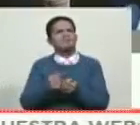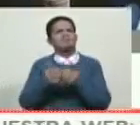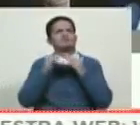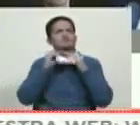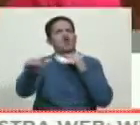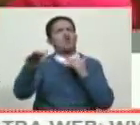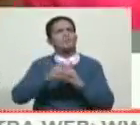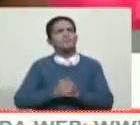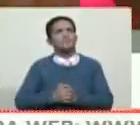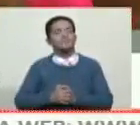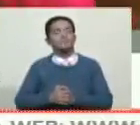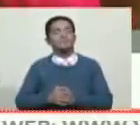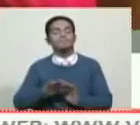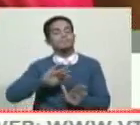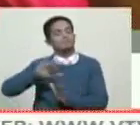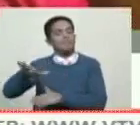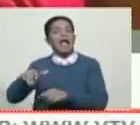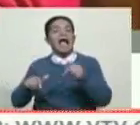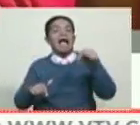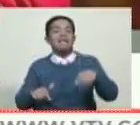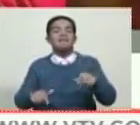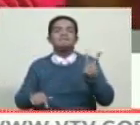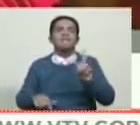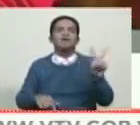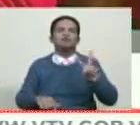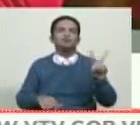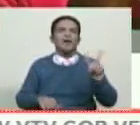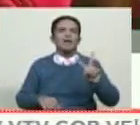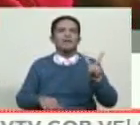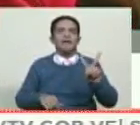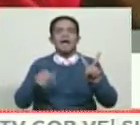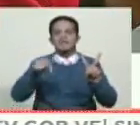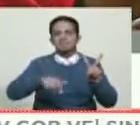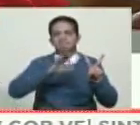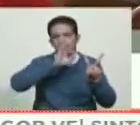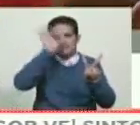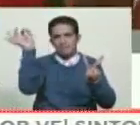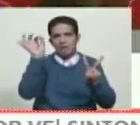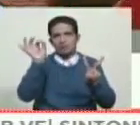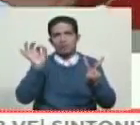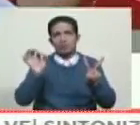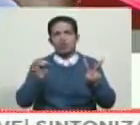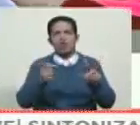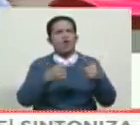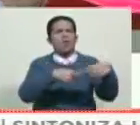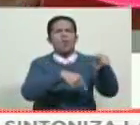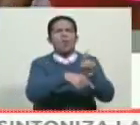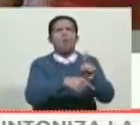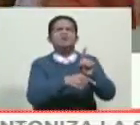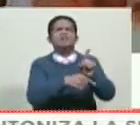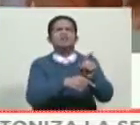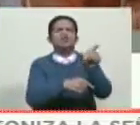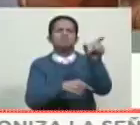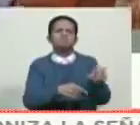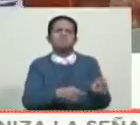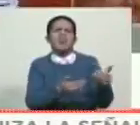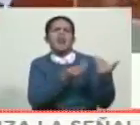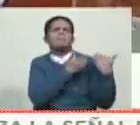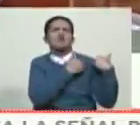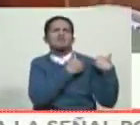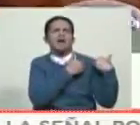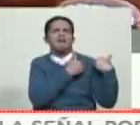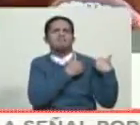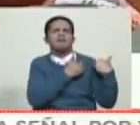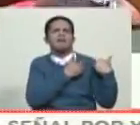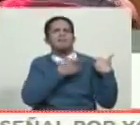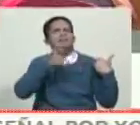Aquí en Venezuela, y nosotros lo decimos desde aquí, desde Barquisimeto aquí, los únicos responsables de la seguridad